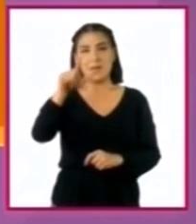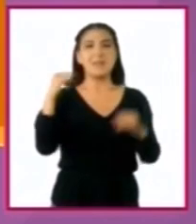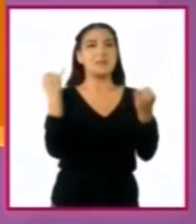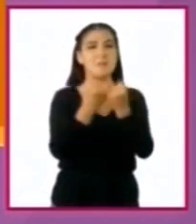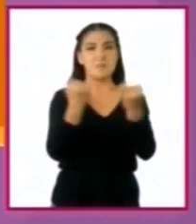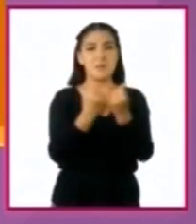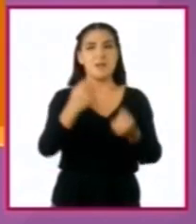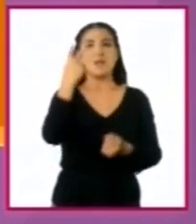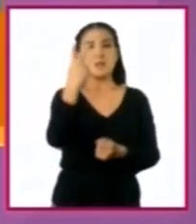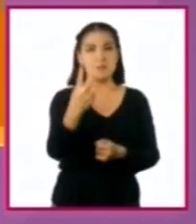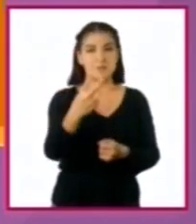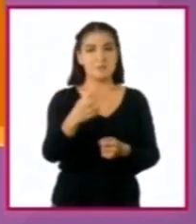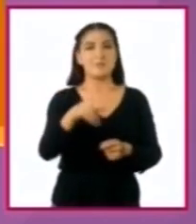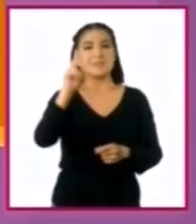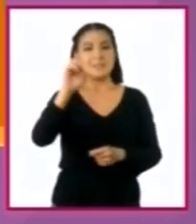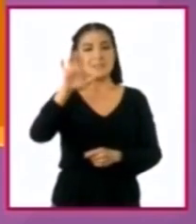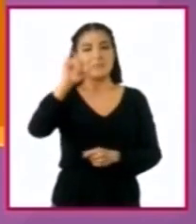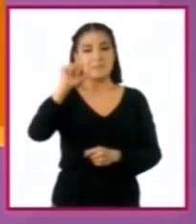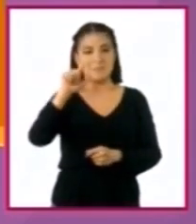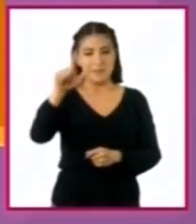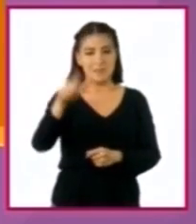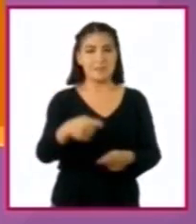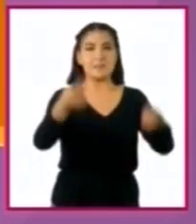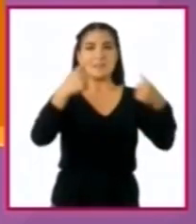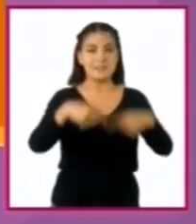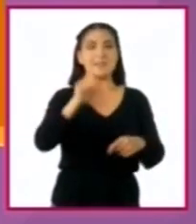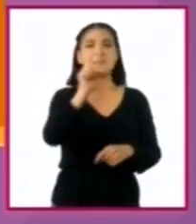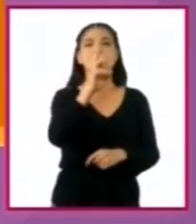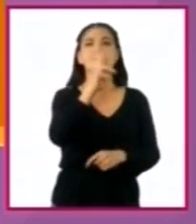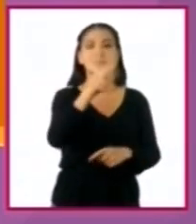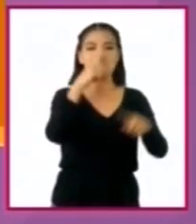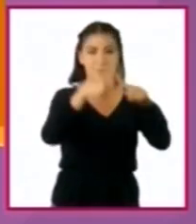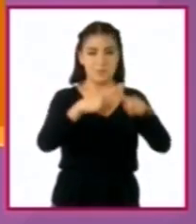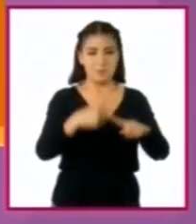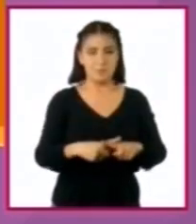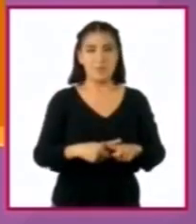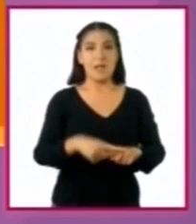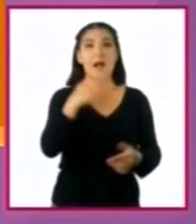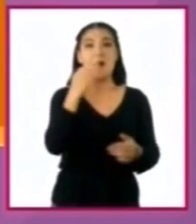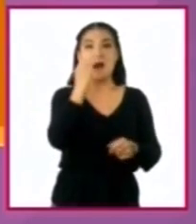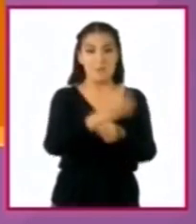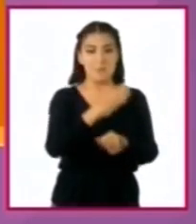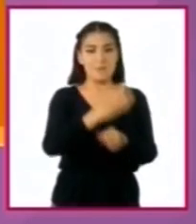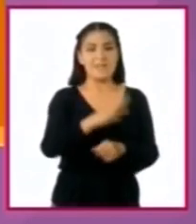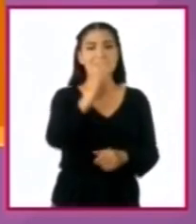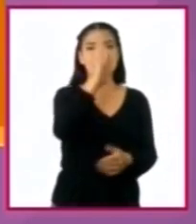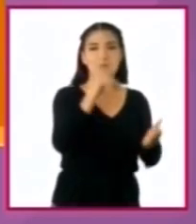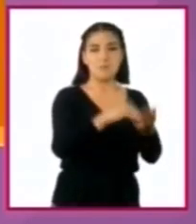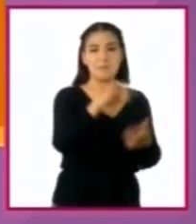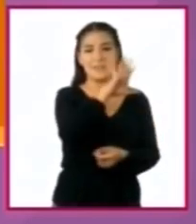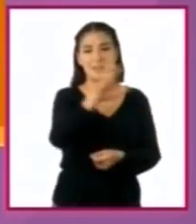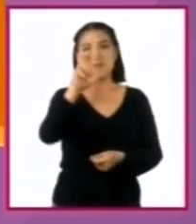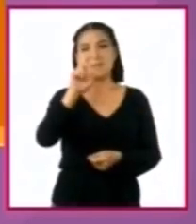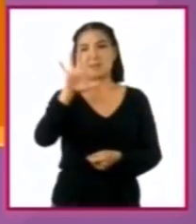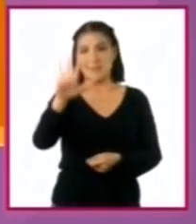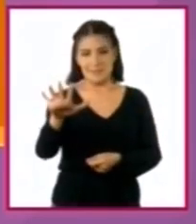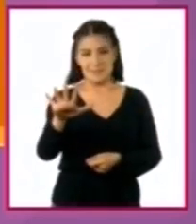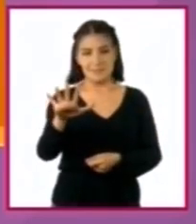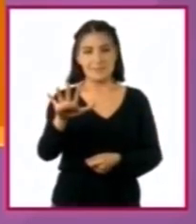decimales. Vamos de nuevo al resultado de la multiplicación. Por ahora es